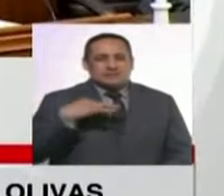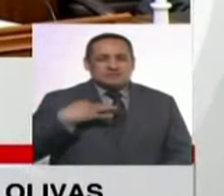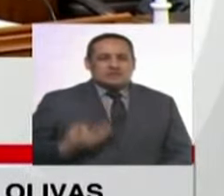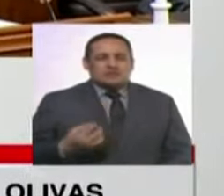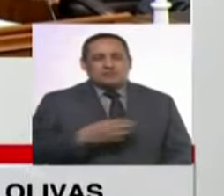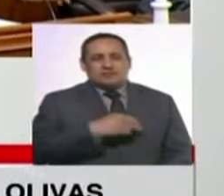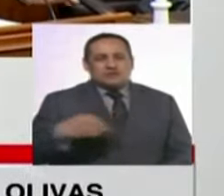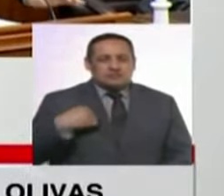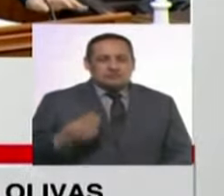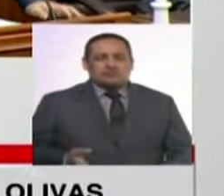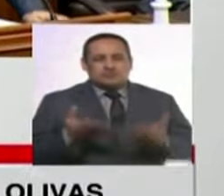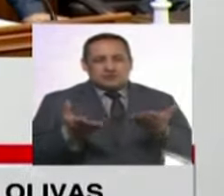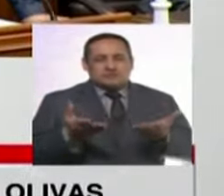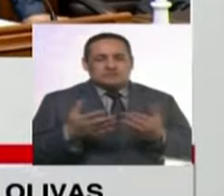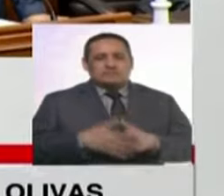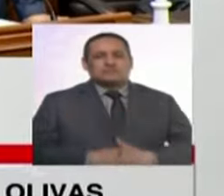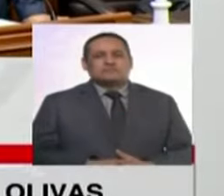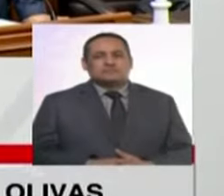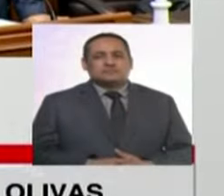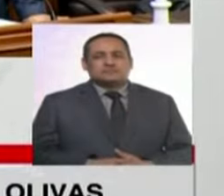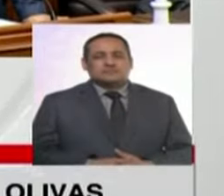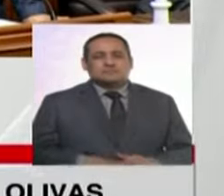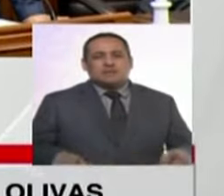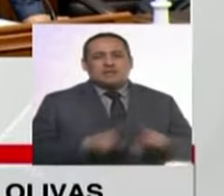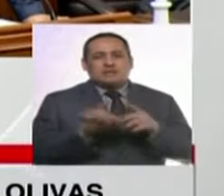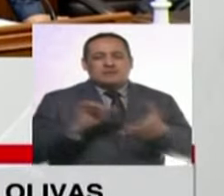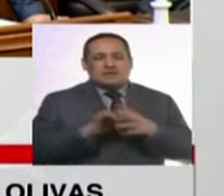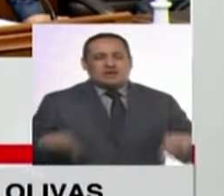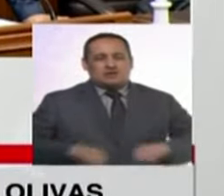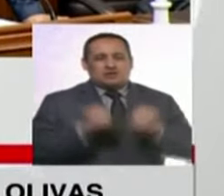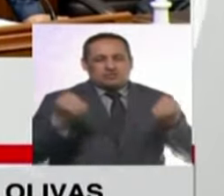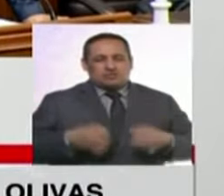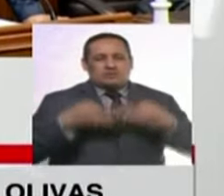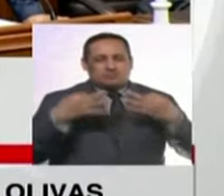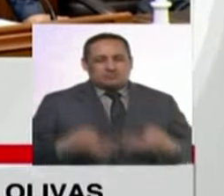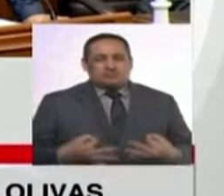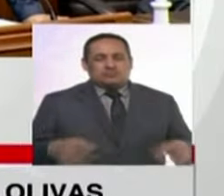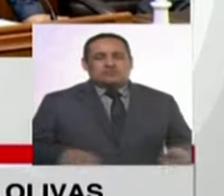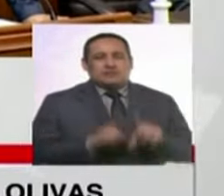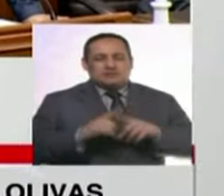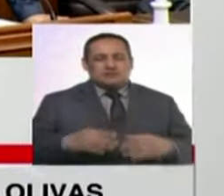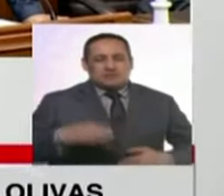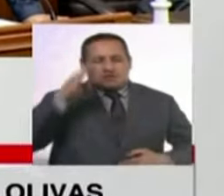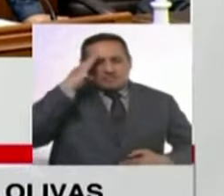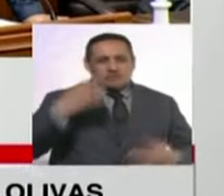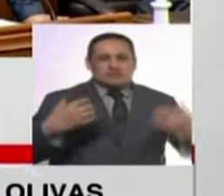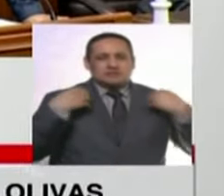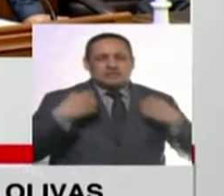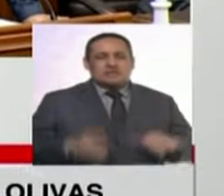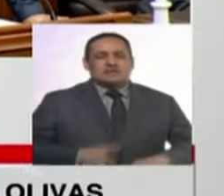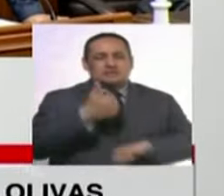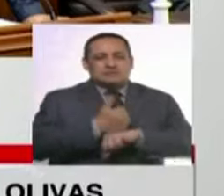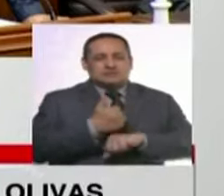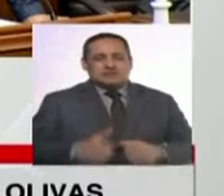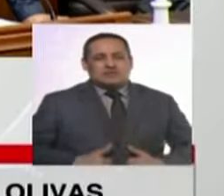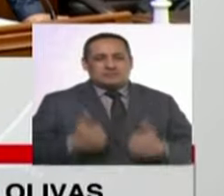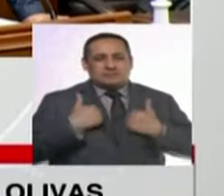usted ha destruido la idoneidad de los oficiales de carrera